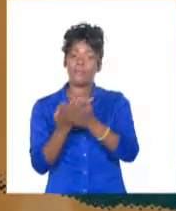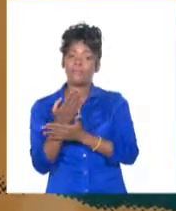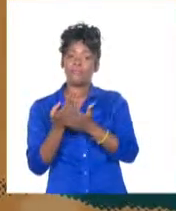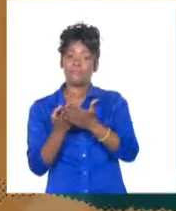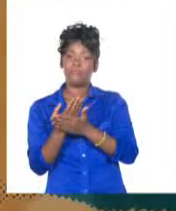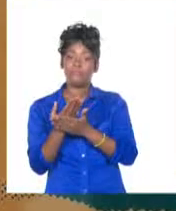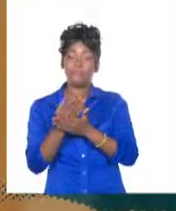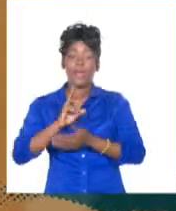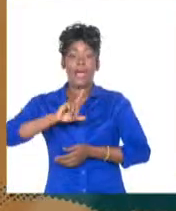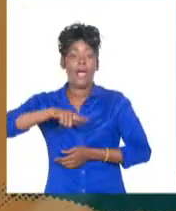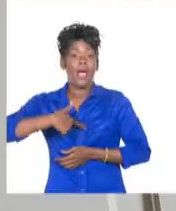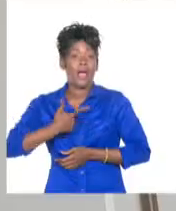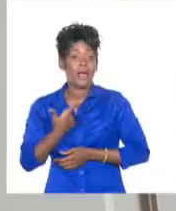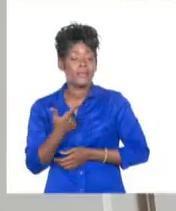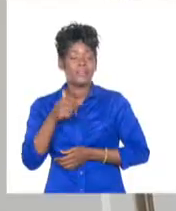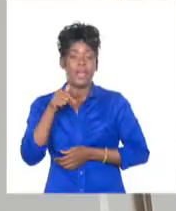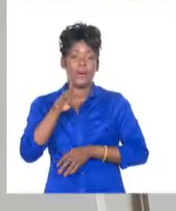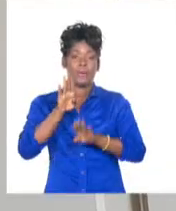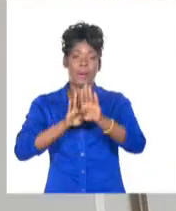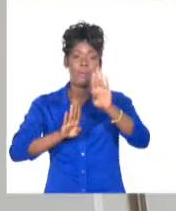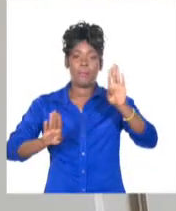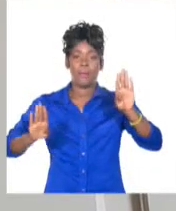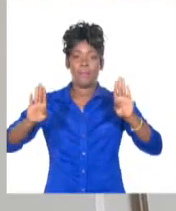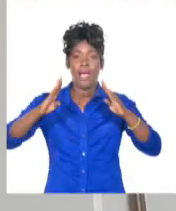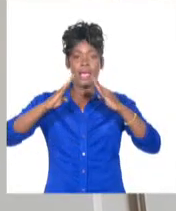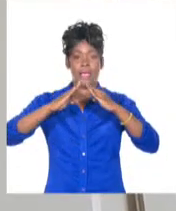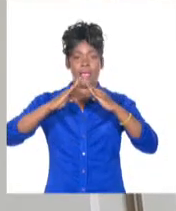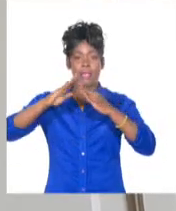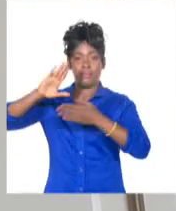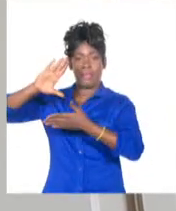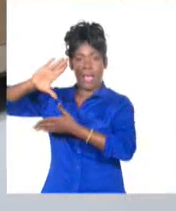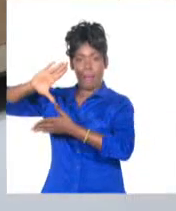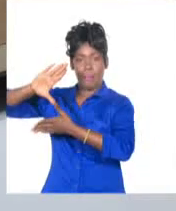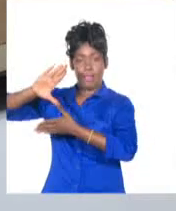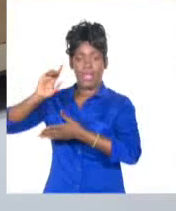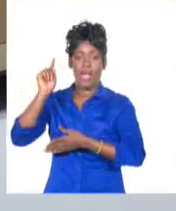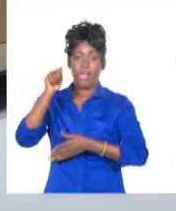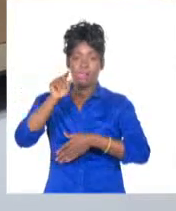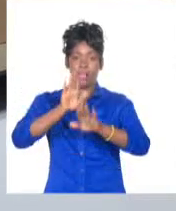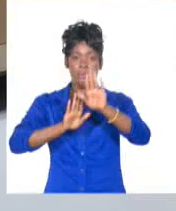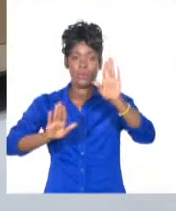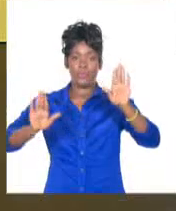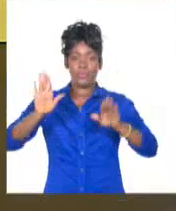de las Américas. William Capote y Aleida Piñero Meneses, Canal Cubano de Noticias.